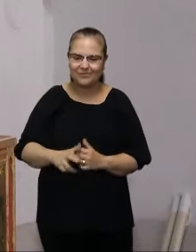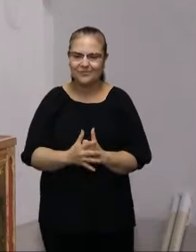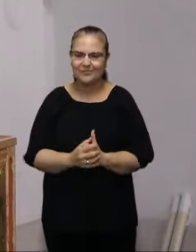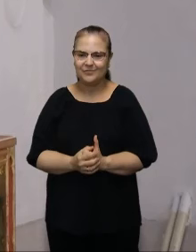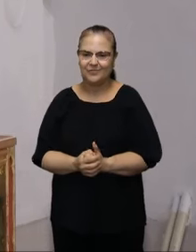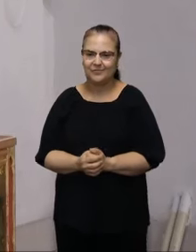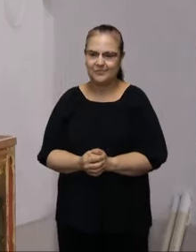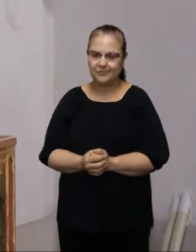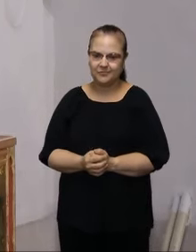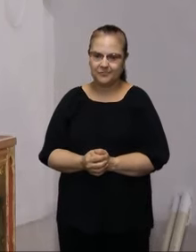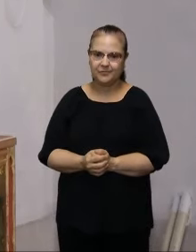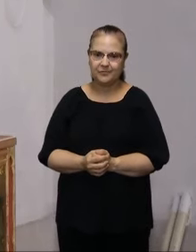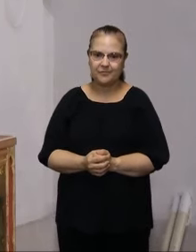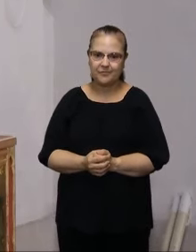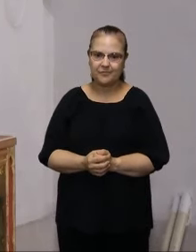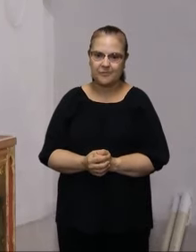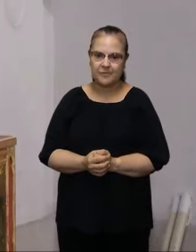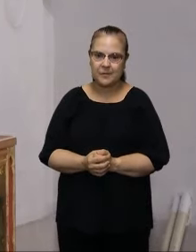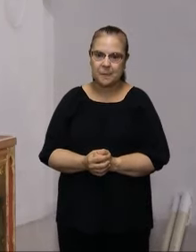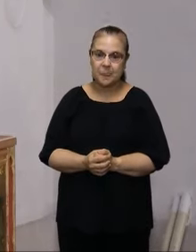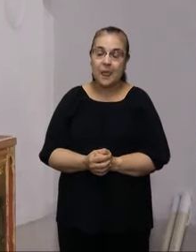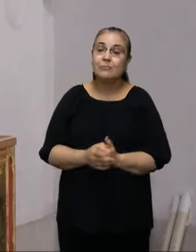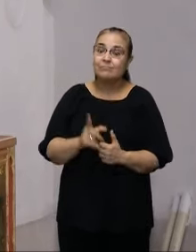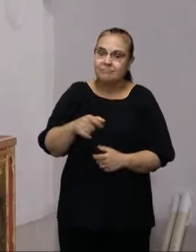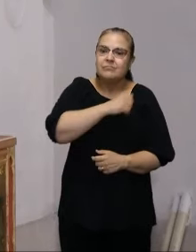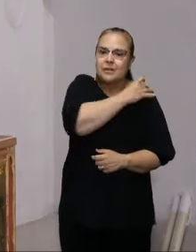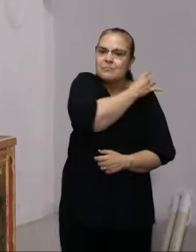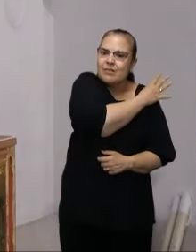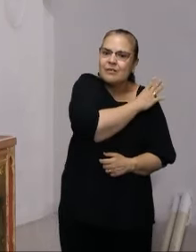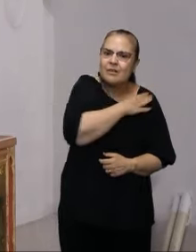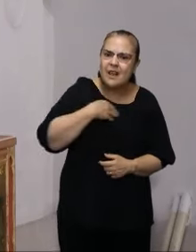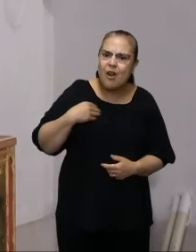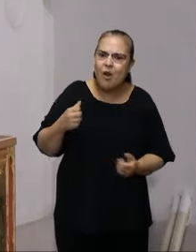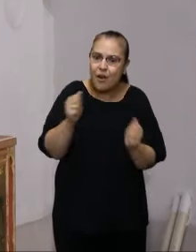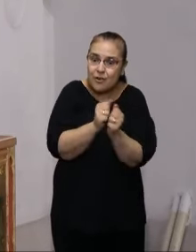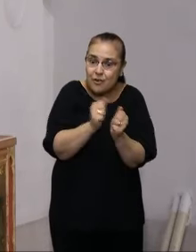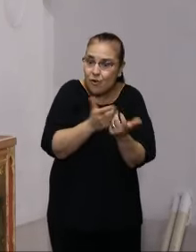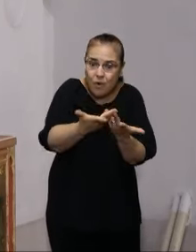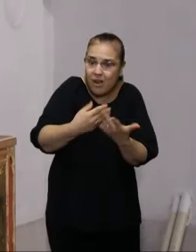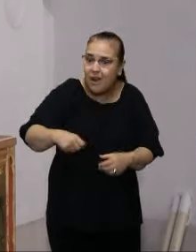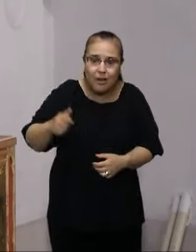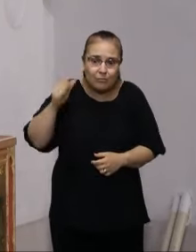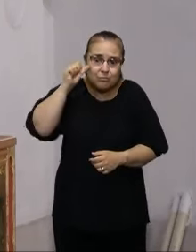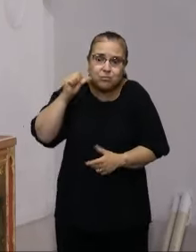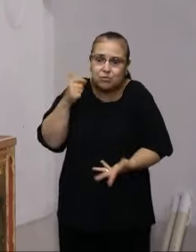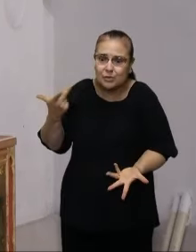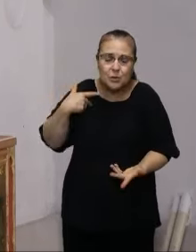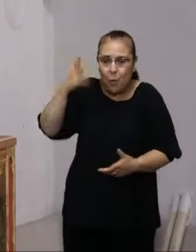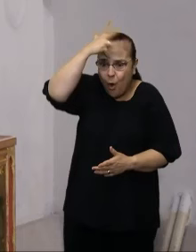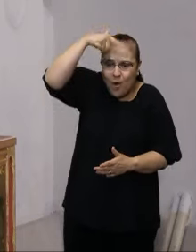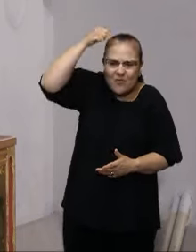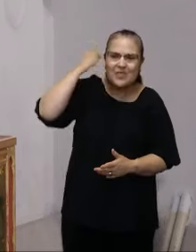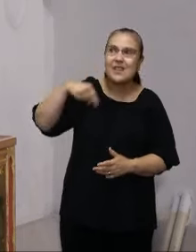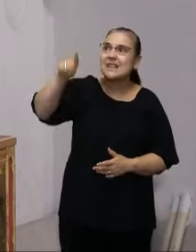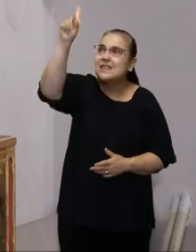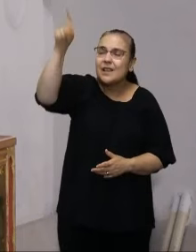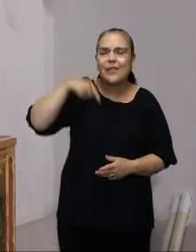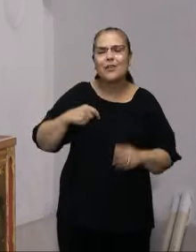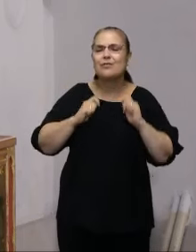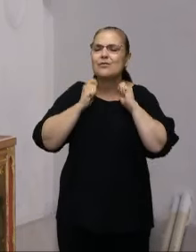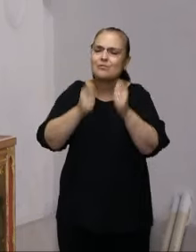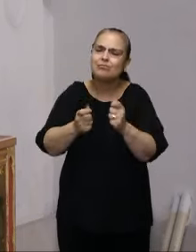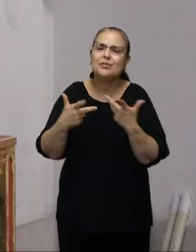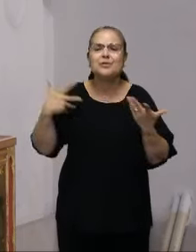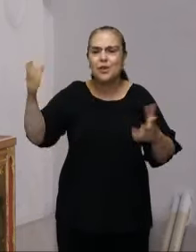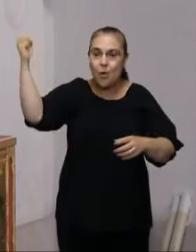Despreciaste al Dios que te engendró. Despreciaste a la roca que te engendró y olvidaste al Dios que te dio a